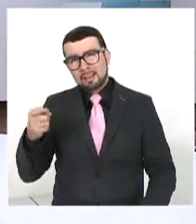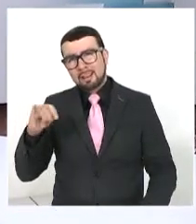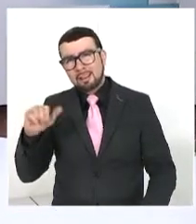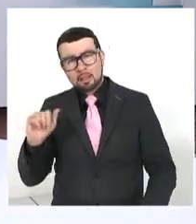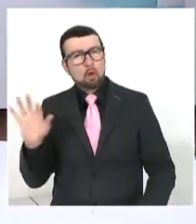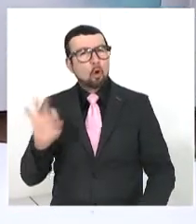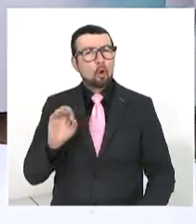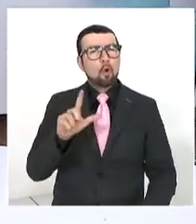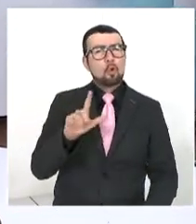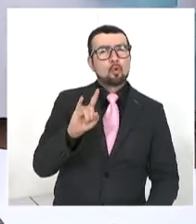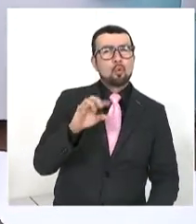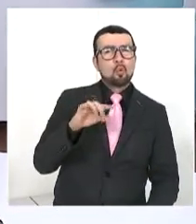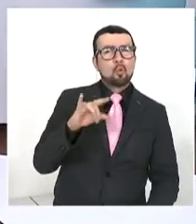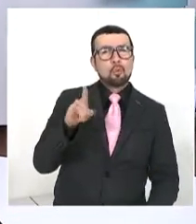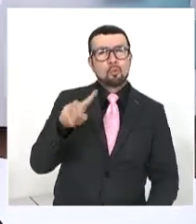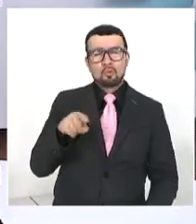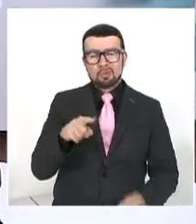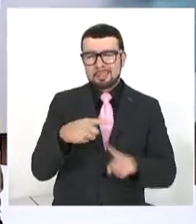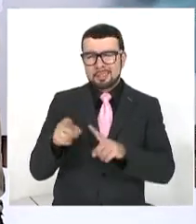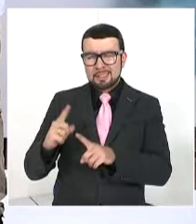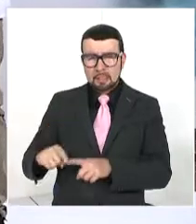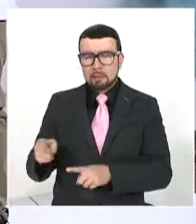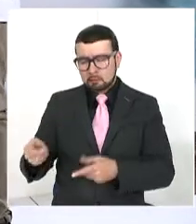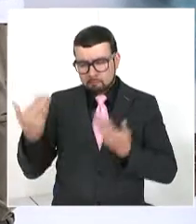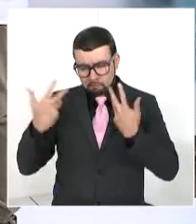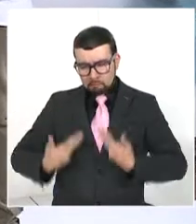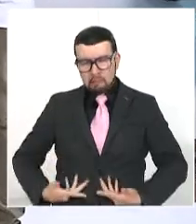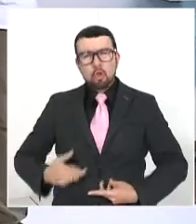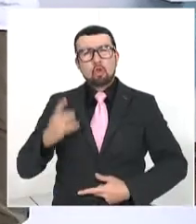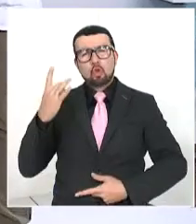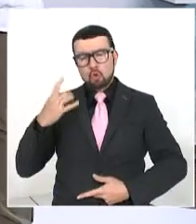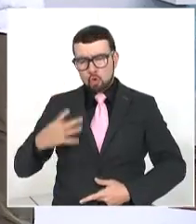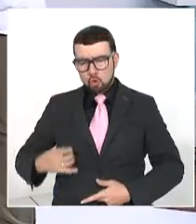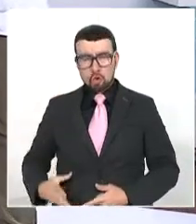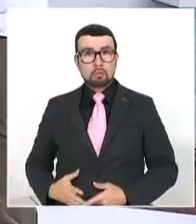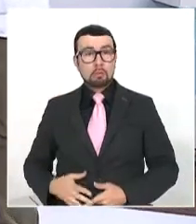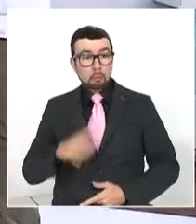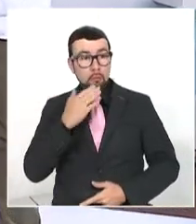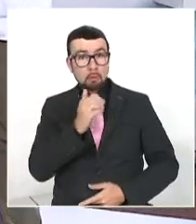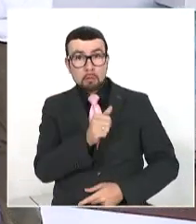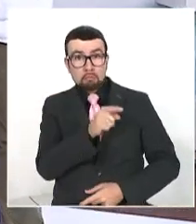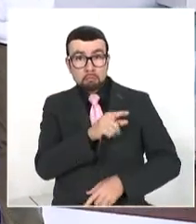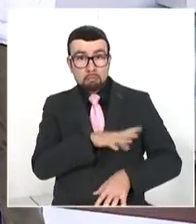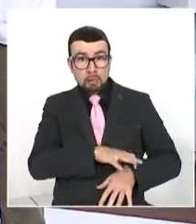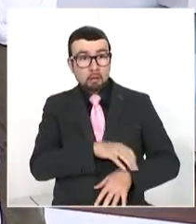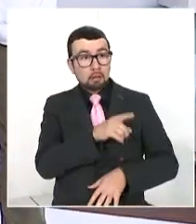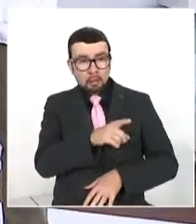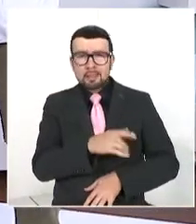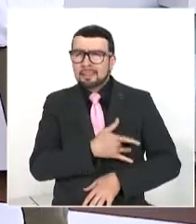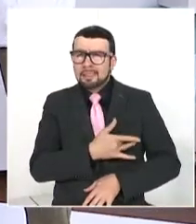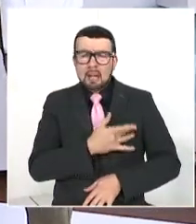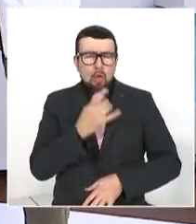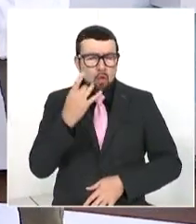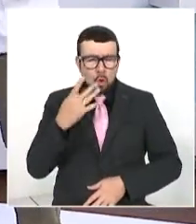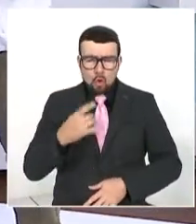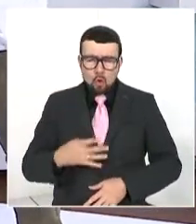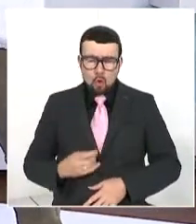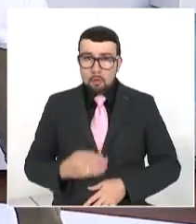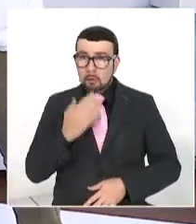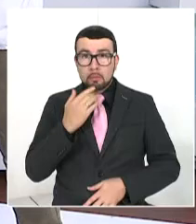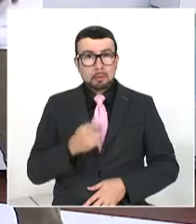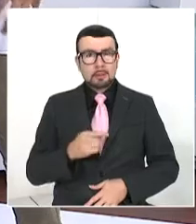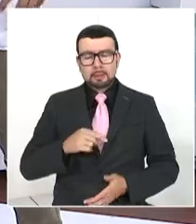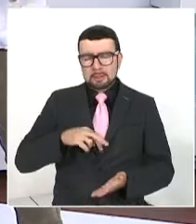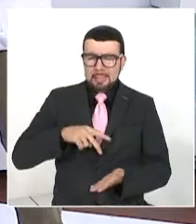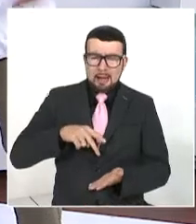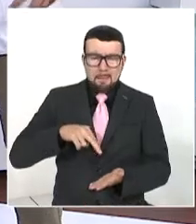generan dolor, porque una de las cosas que también tuvo el médico fue dolor. Él sentía dolor, imaginen caminar, la fuerza que